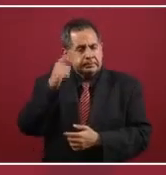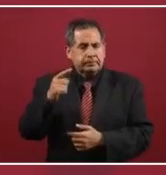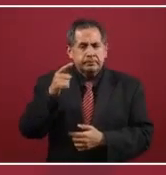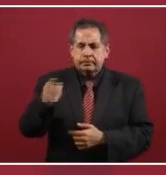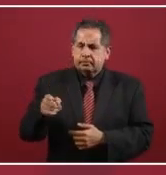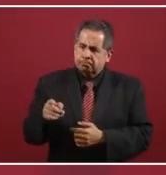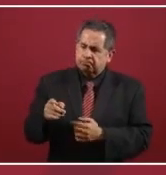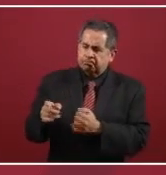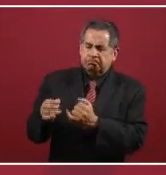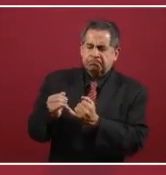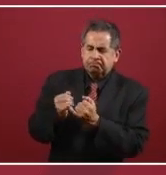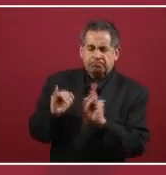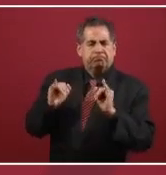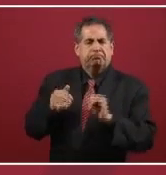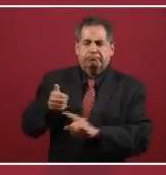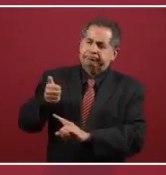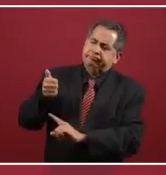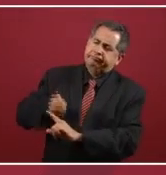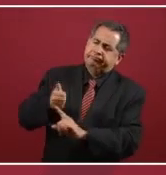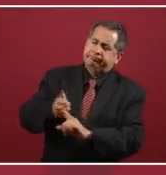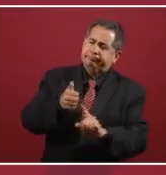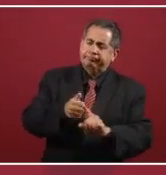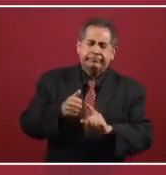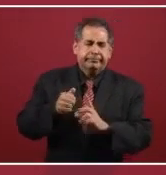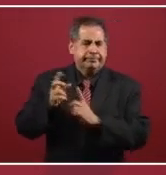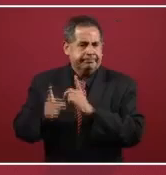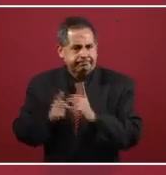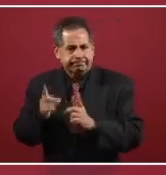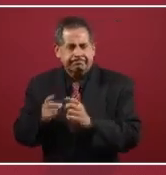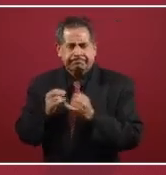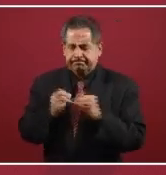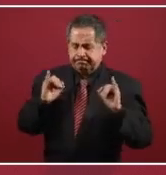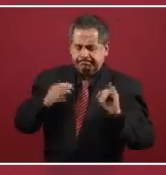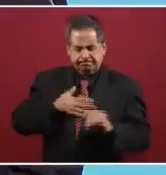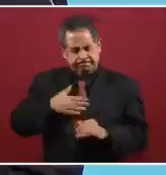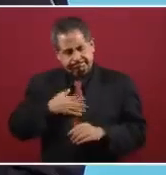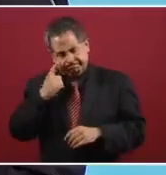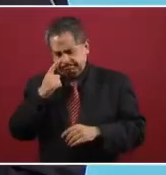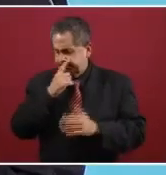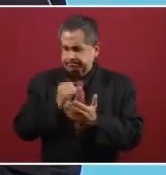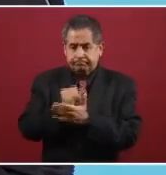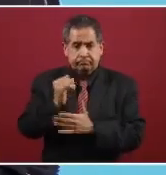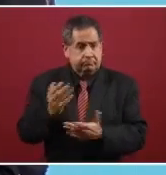independencia de cada atleta.